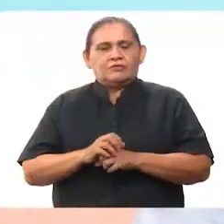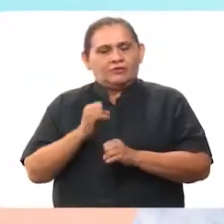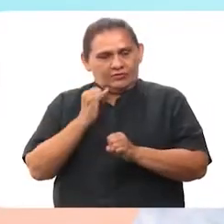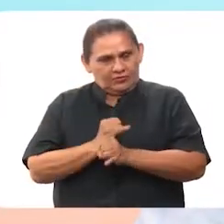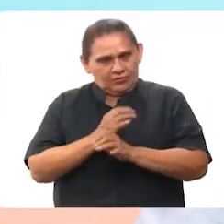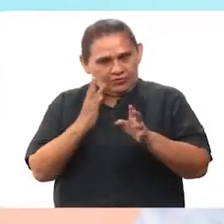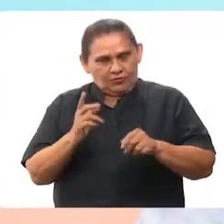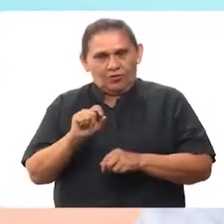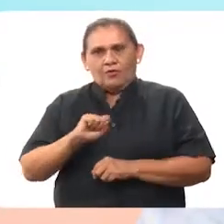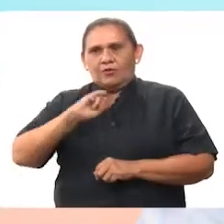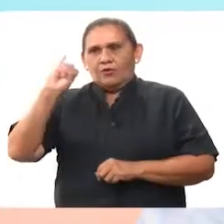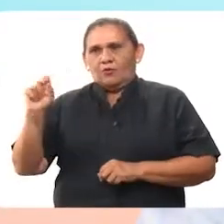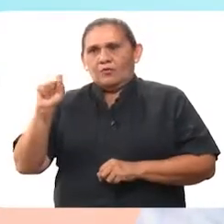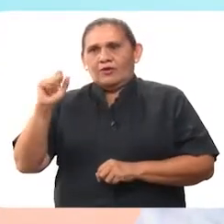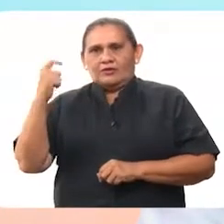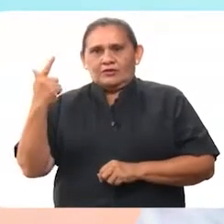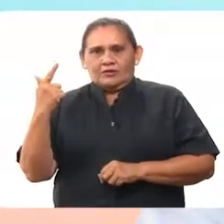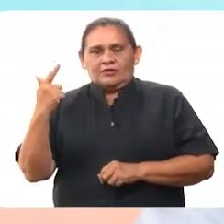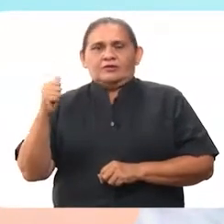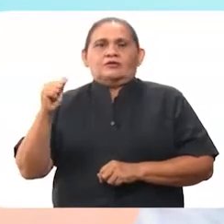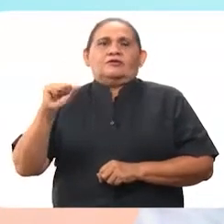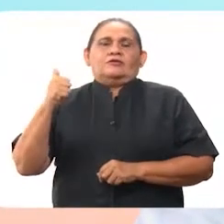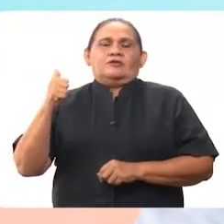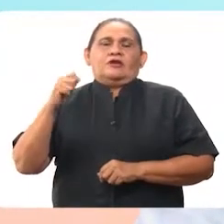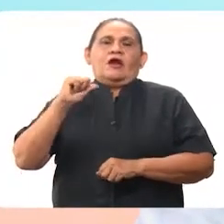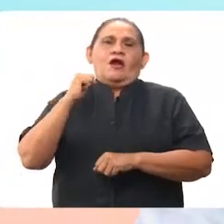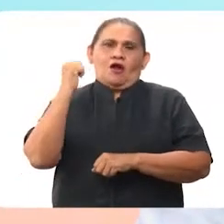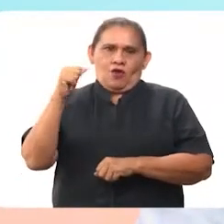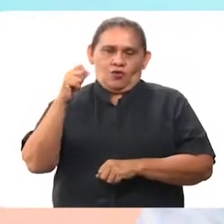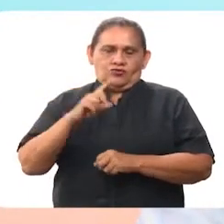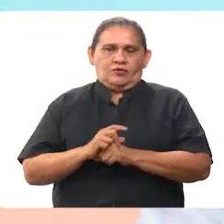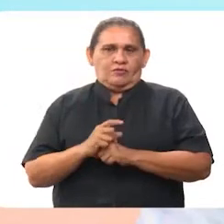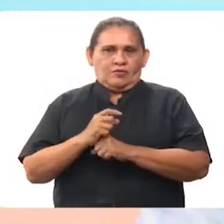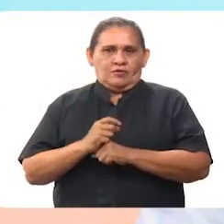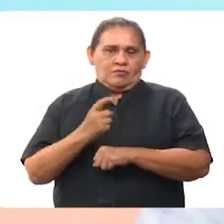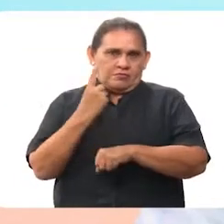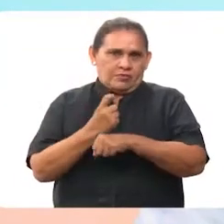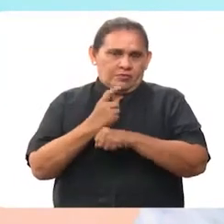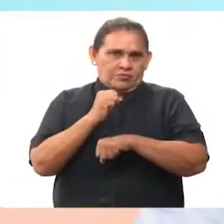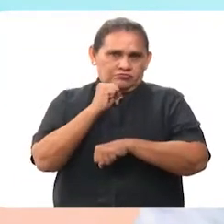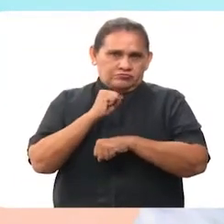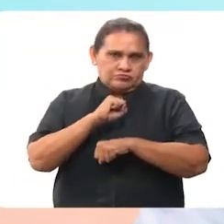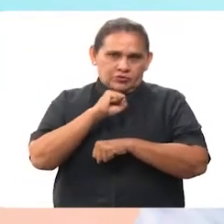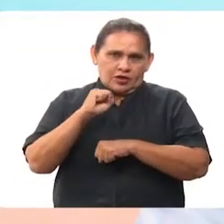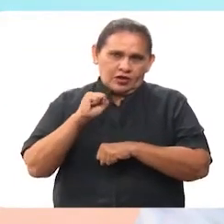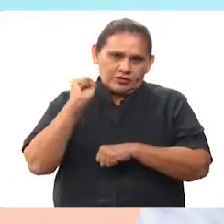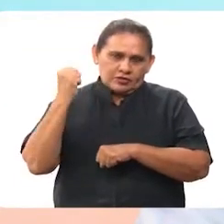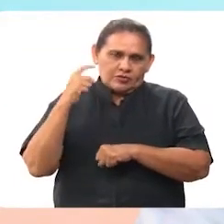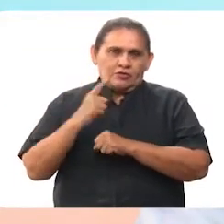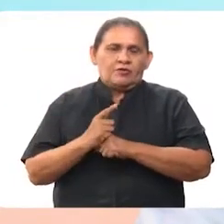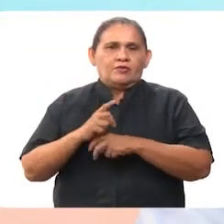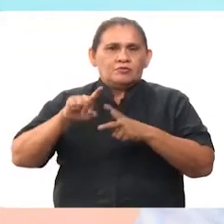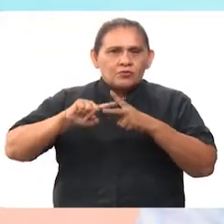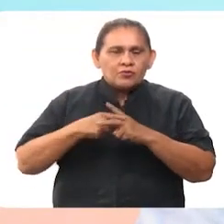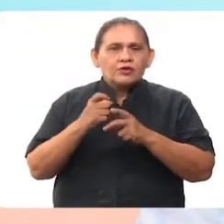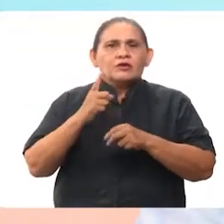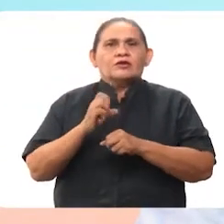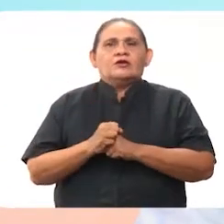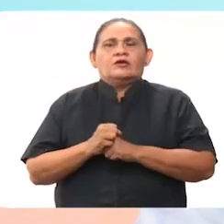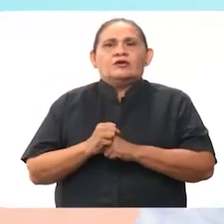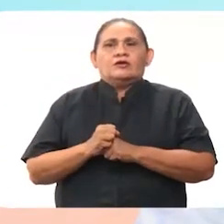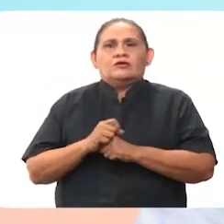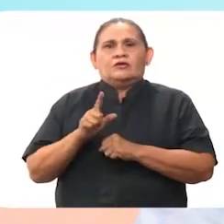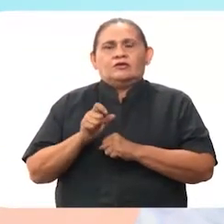médico de este jueves 26 de agosto. A partir del próximo miércoles 1 de septiembre comenzará la aplicación de segundas dosis contra el coronavirus de